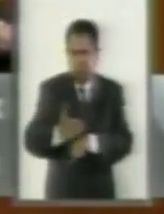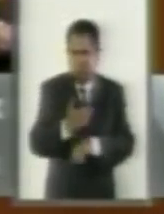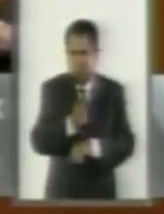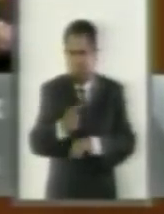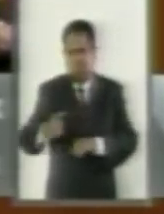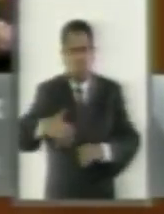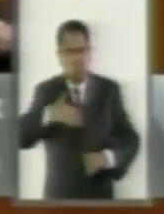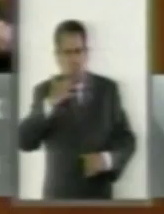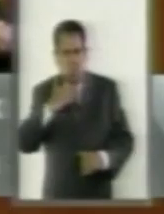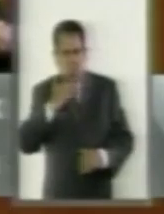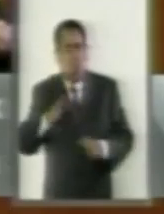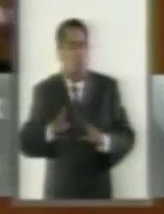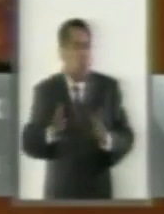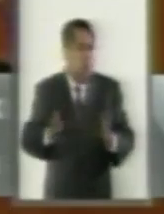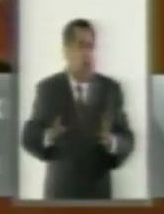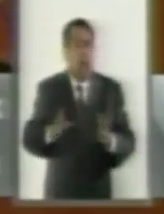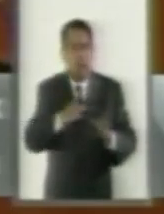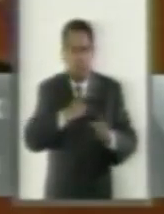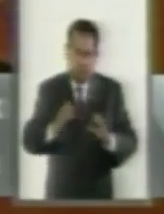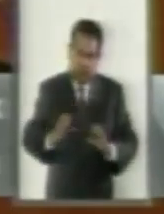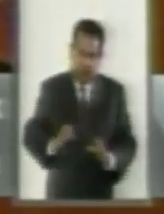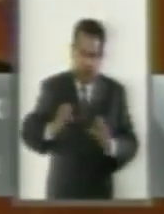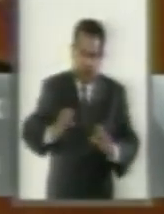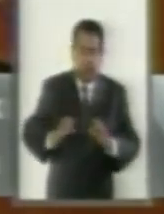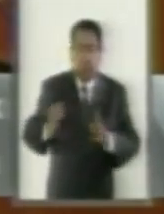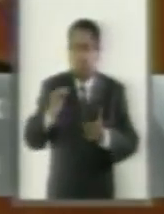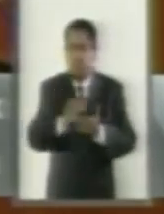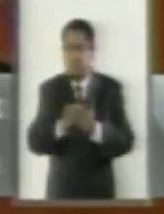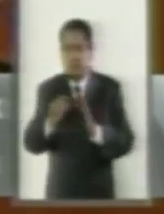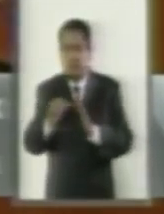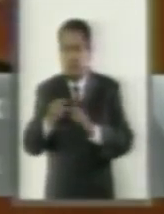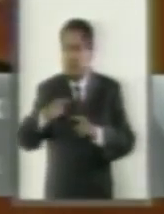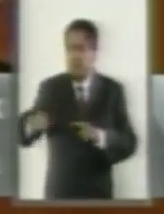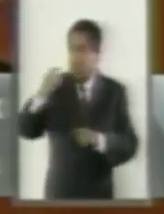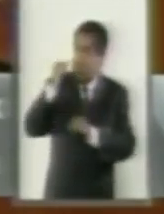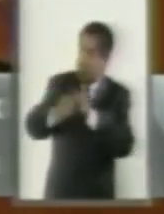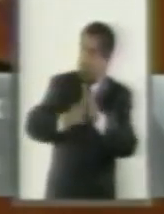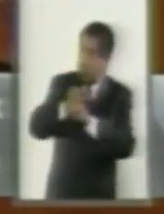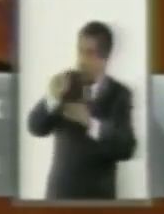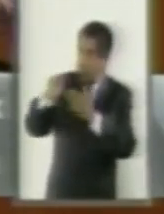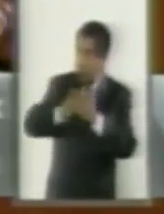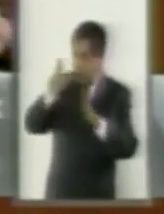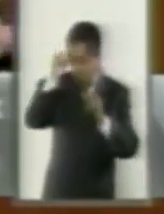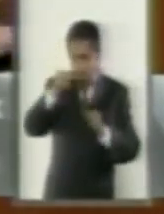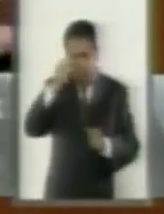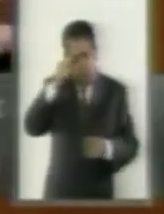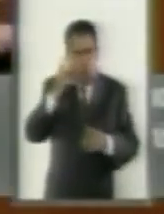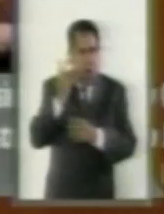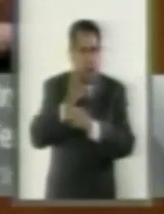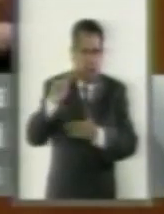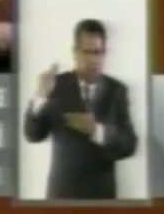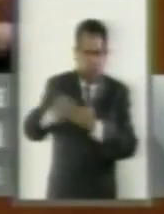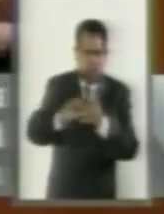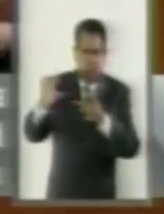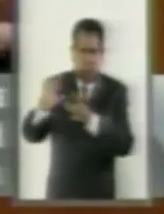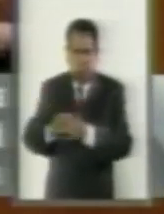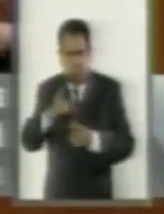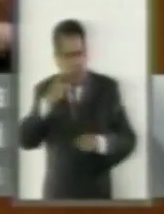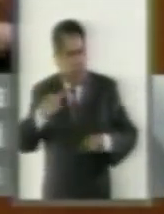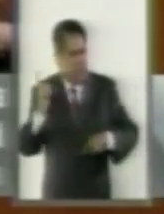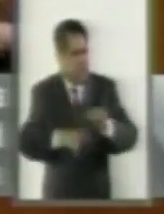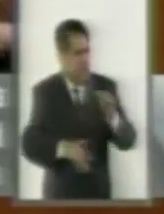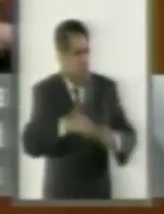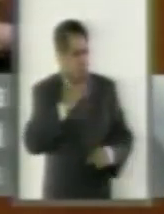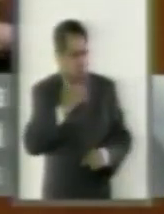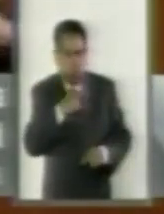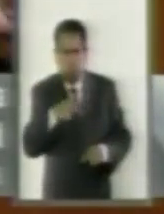de corrupción, y para ello debemos preservar lo que establecen los acuerdos internacionales suscritos por México en materia de combate a la